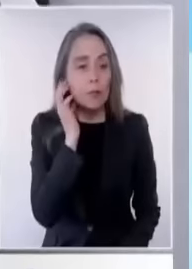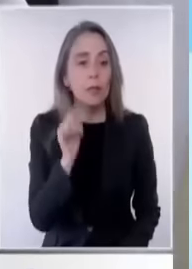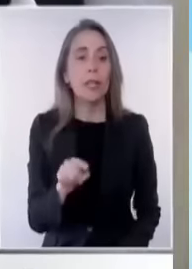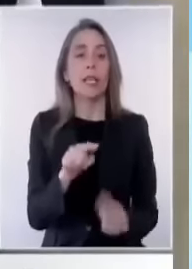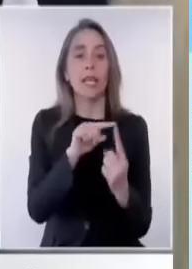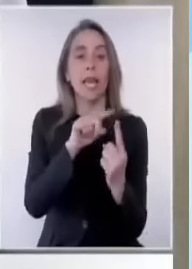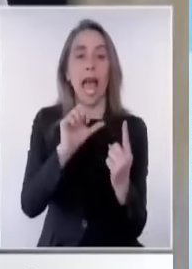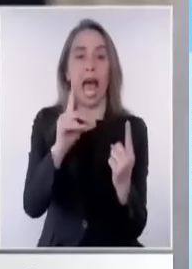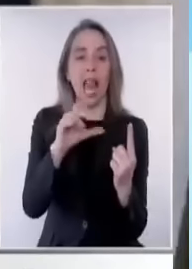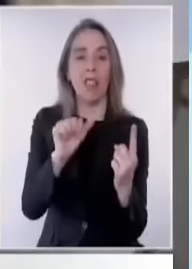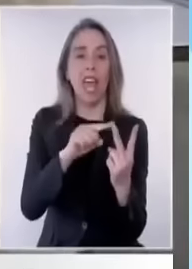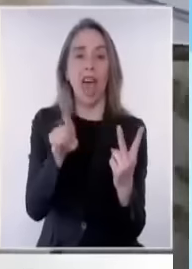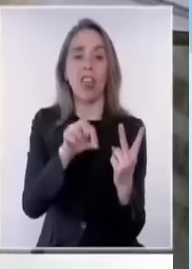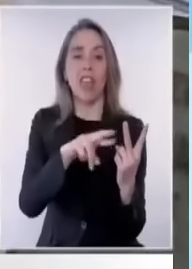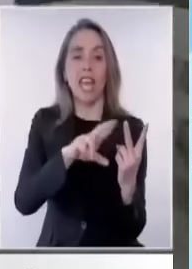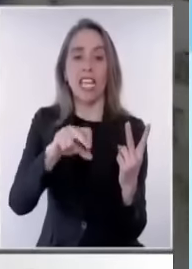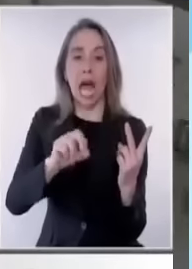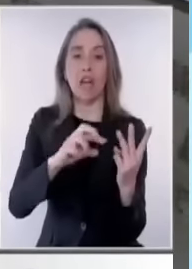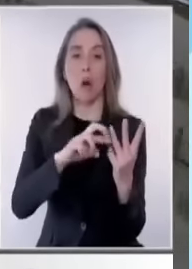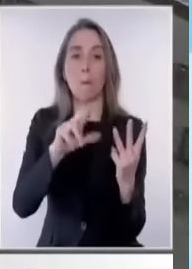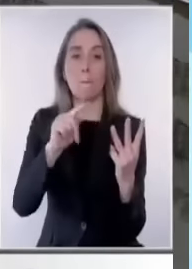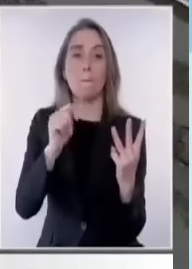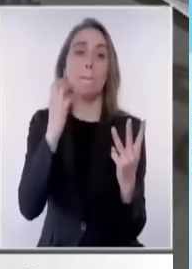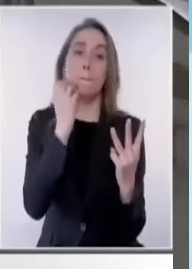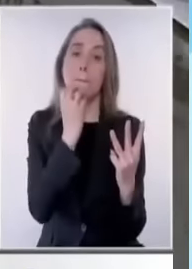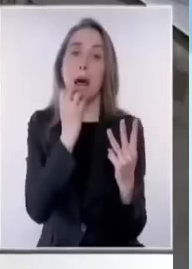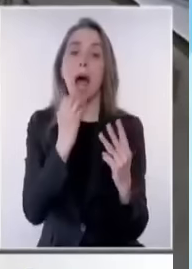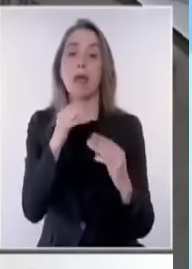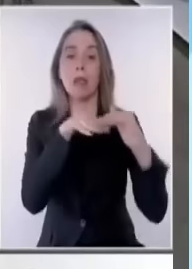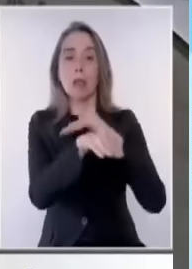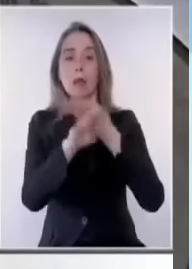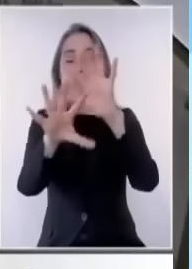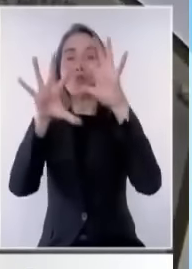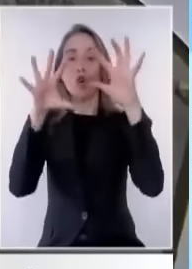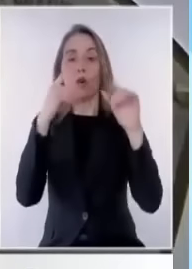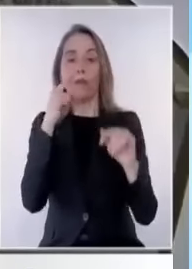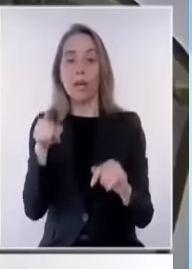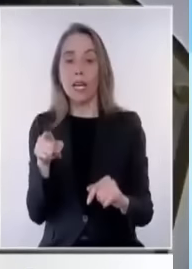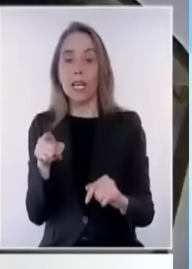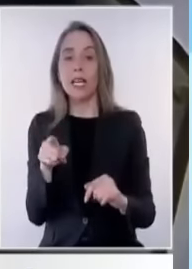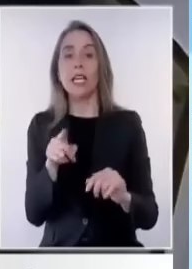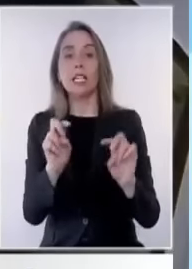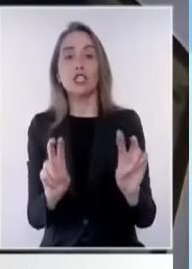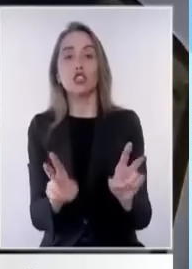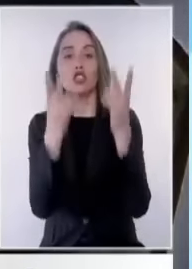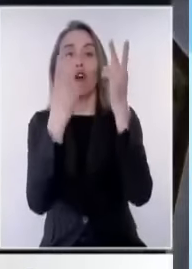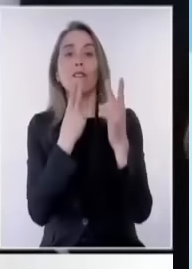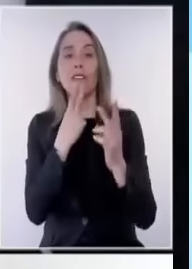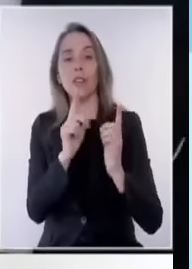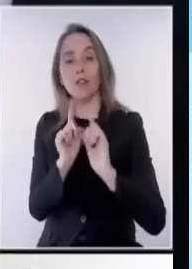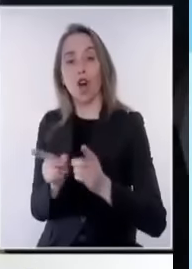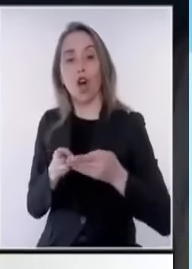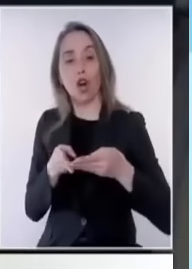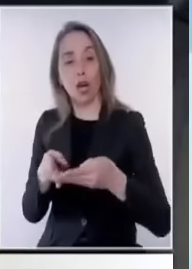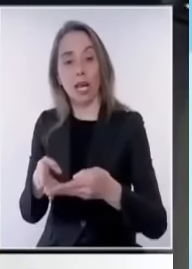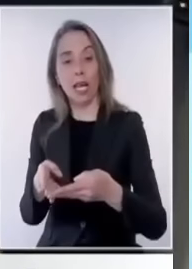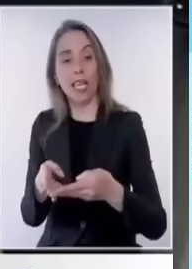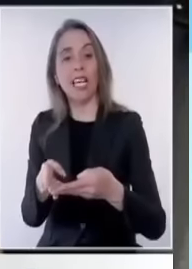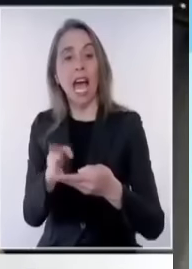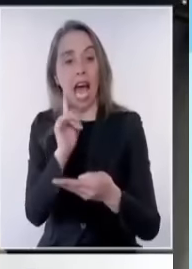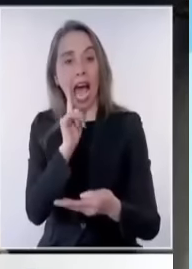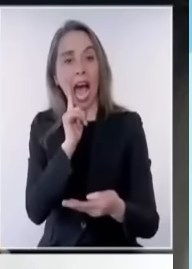Aldea Serrano y Prat en lugares destacados. Cuando se inaugura el monumento, los sobrevivientes del combate vienen. Sí.